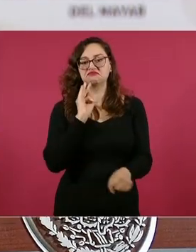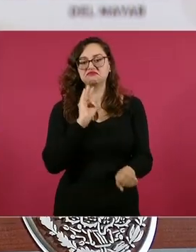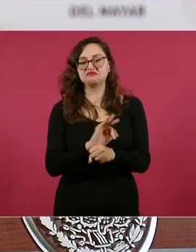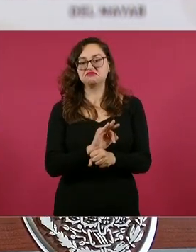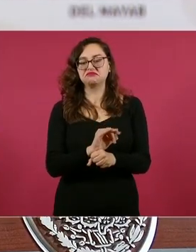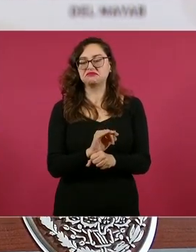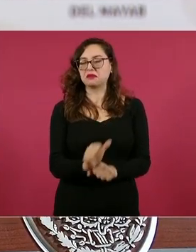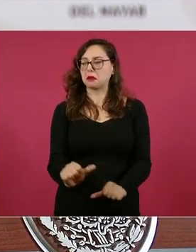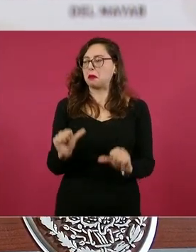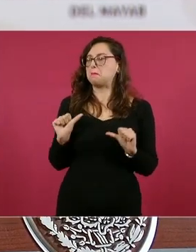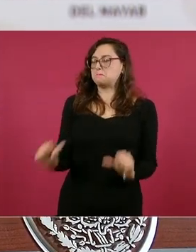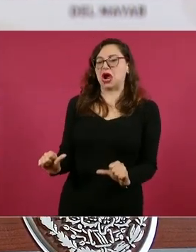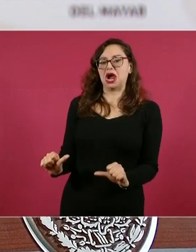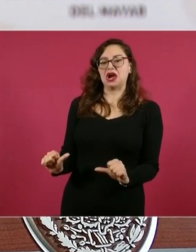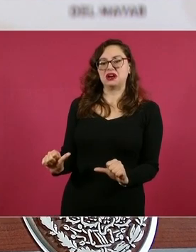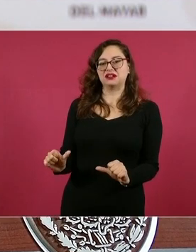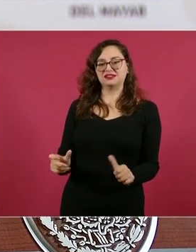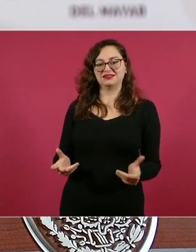la